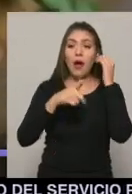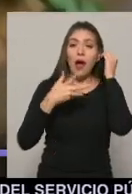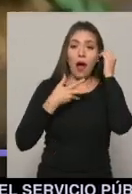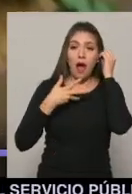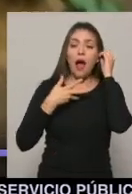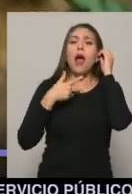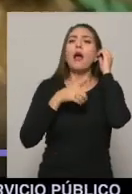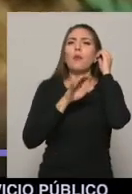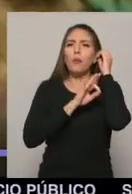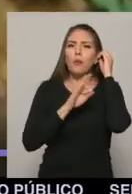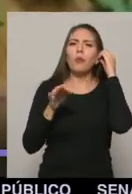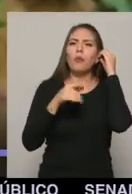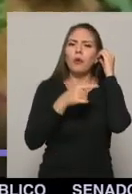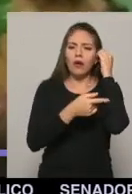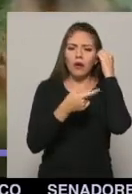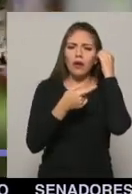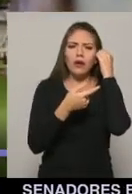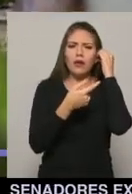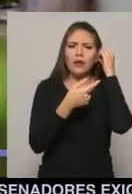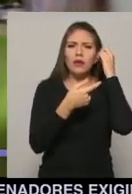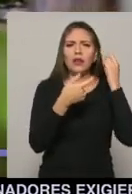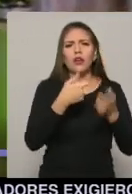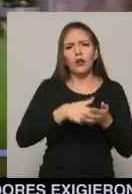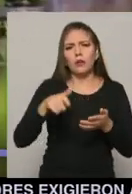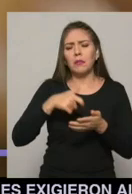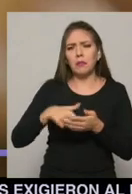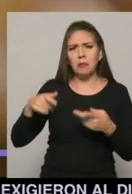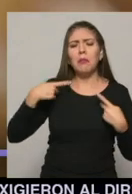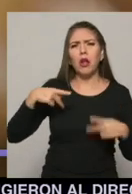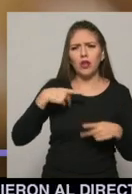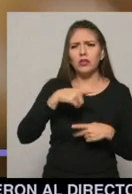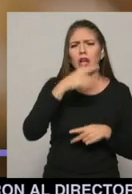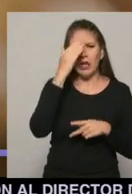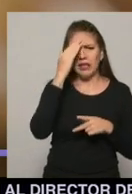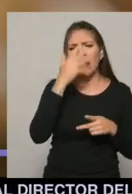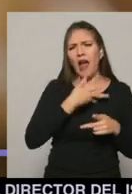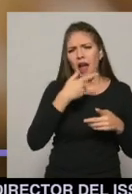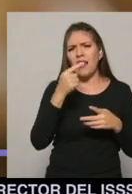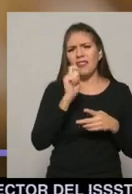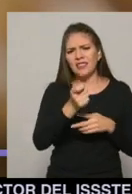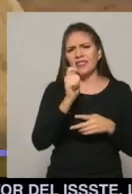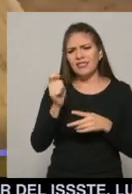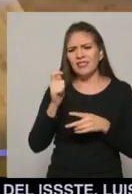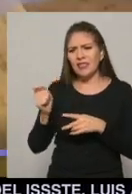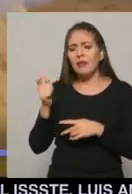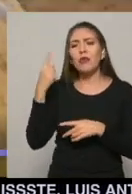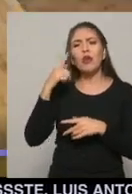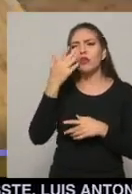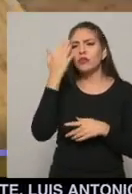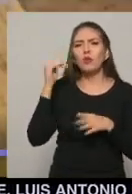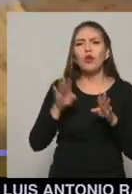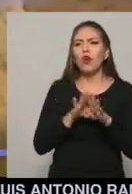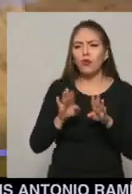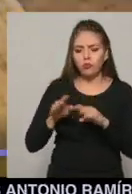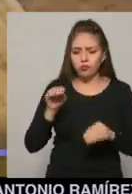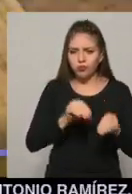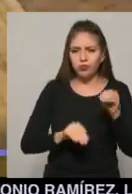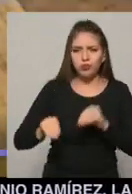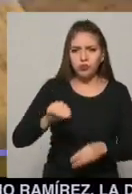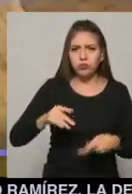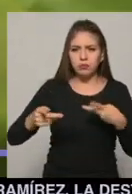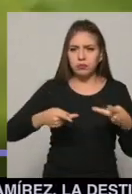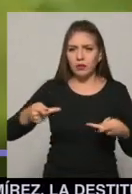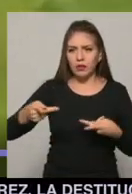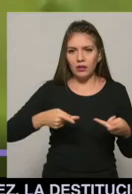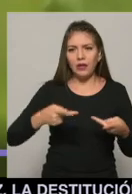la gente conoce los ingredientes pero no sabe cómo utilizarlos. Entonces también estas masterclasses, es decirles,